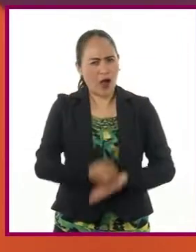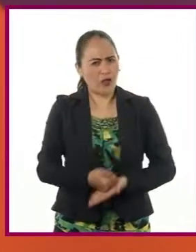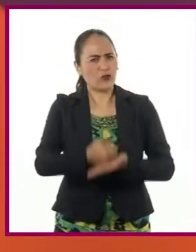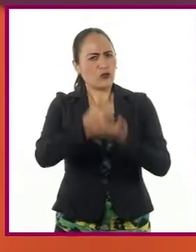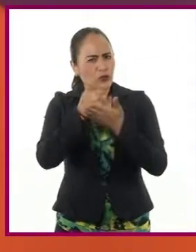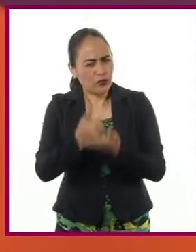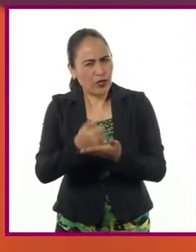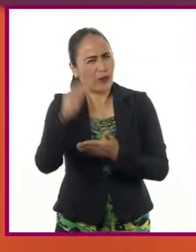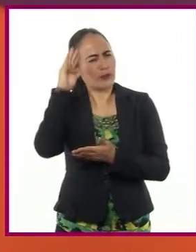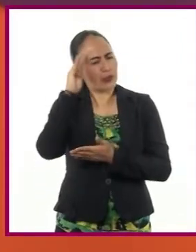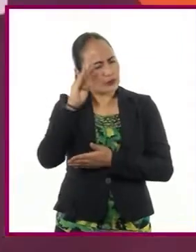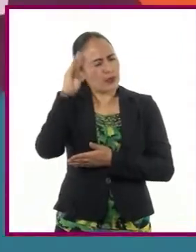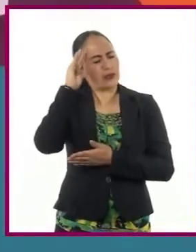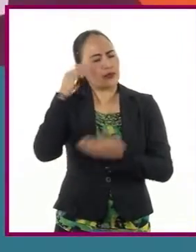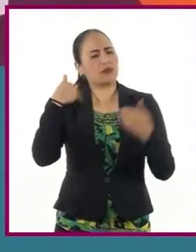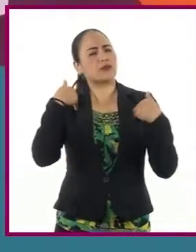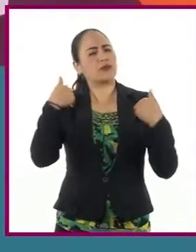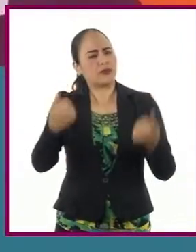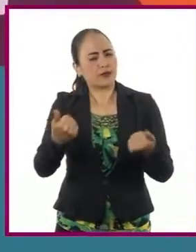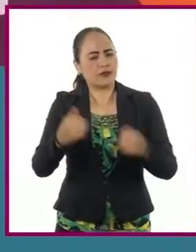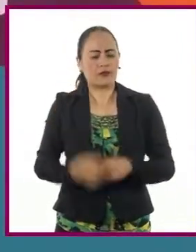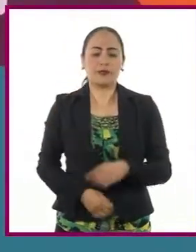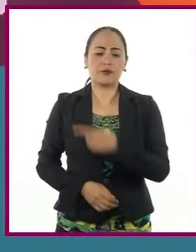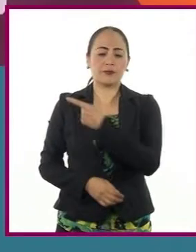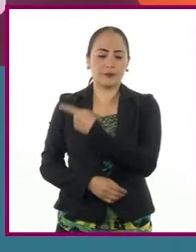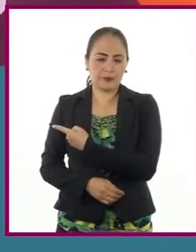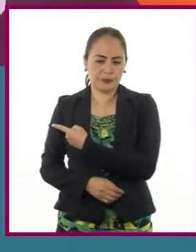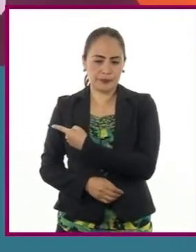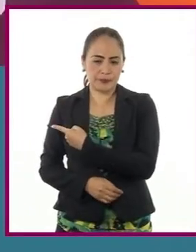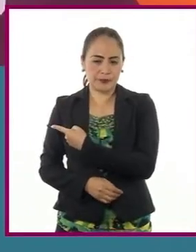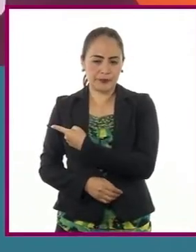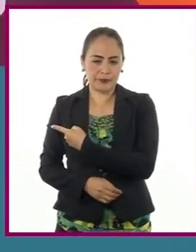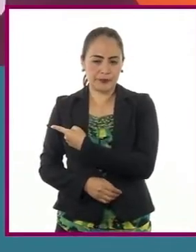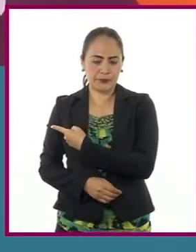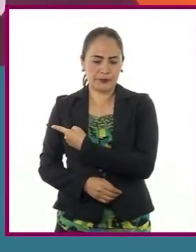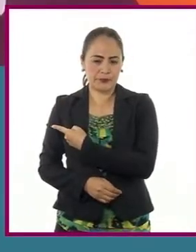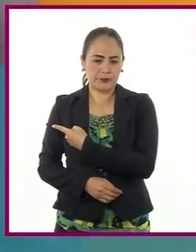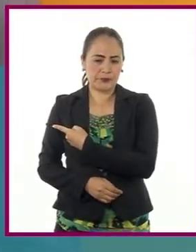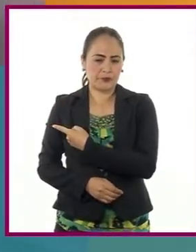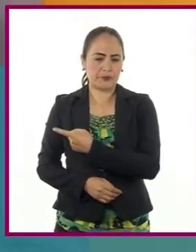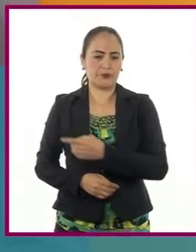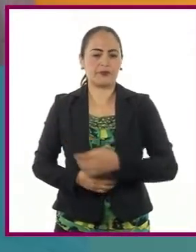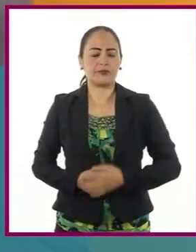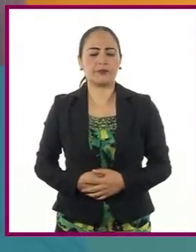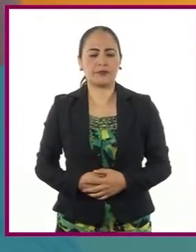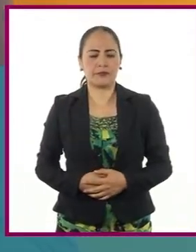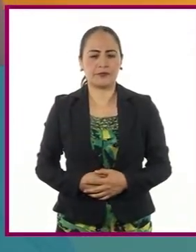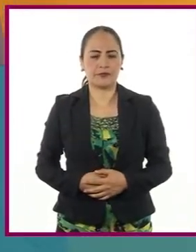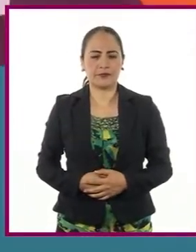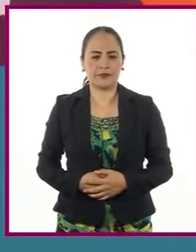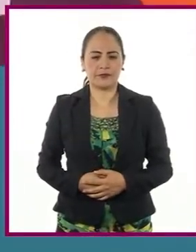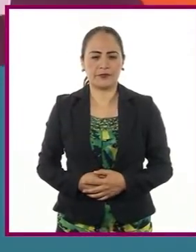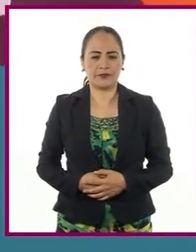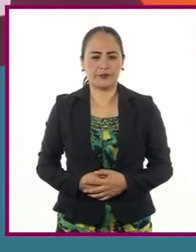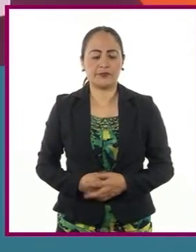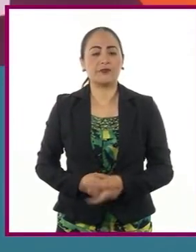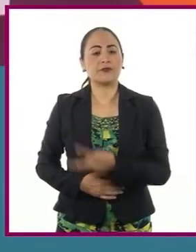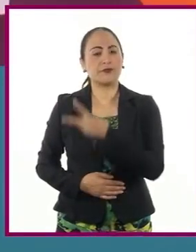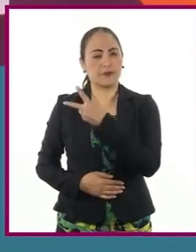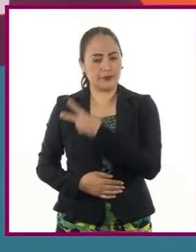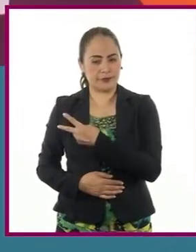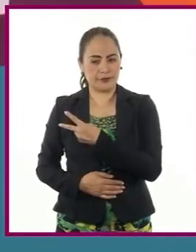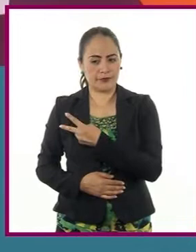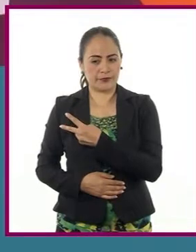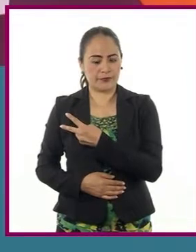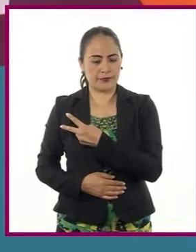abrir la reflexión. ¿Cómo reaccionas cuando tienes algún conflicto con otra persona? ¿Cuáles